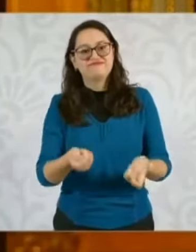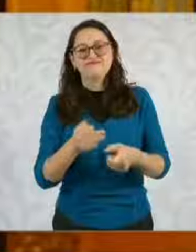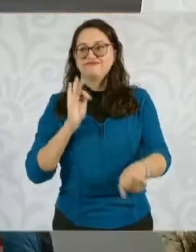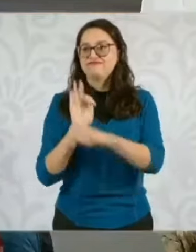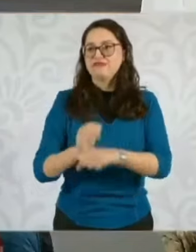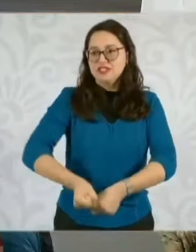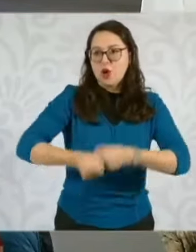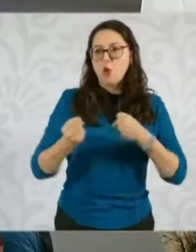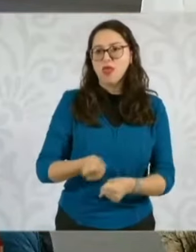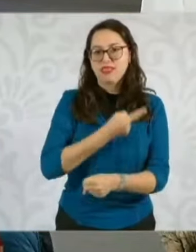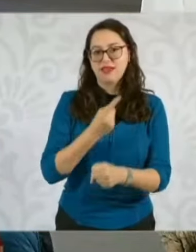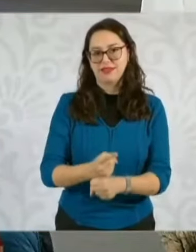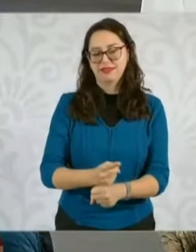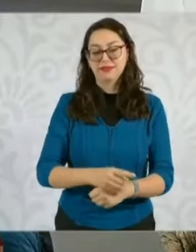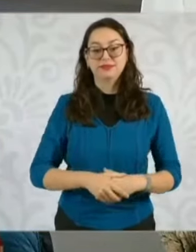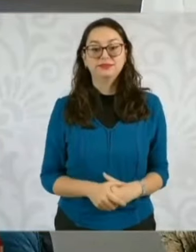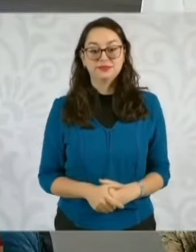seguridad.